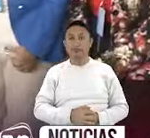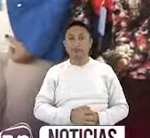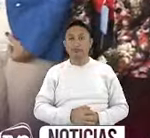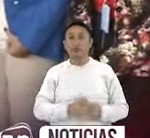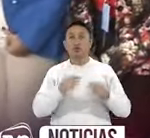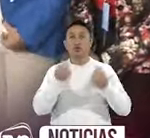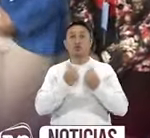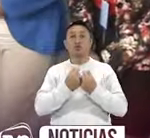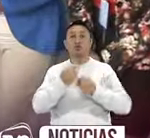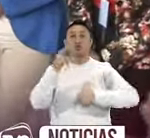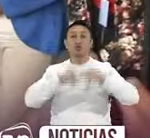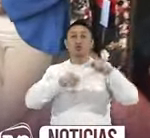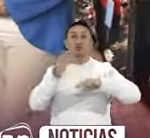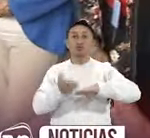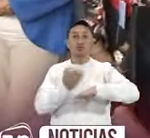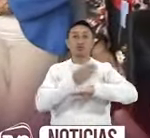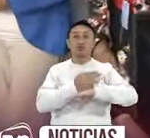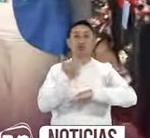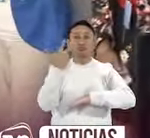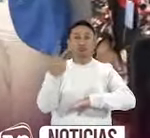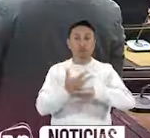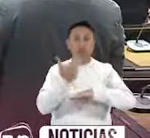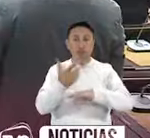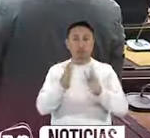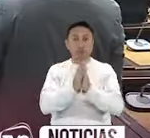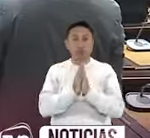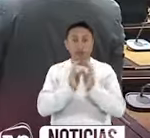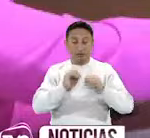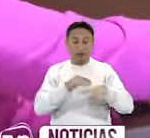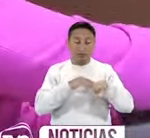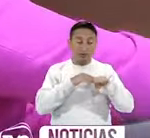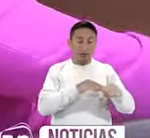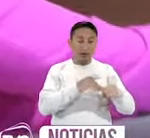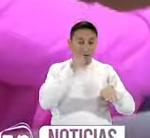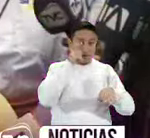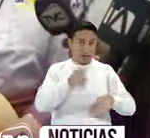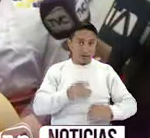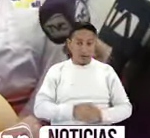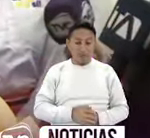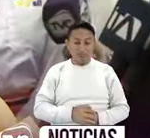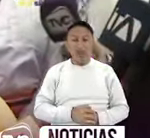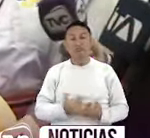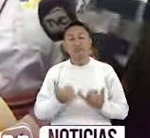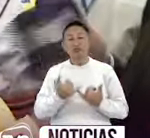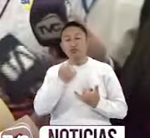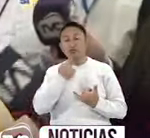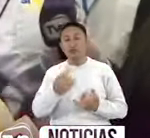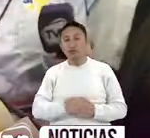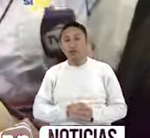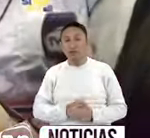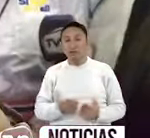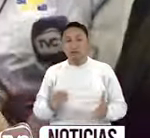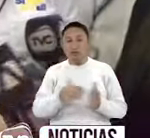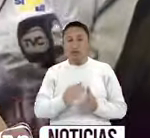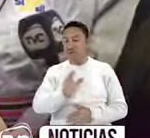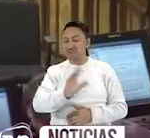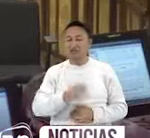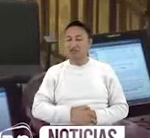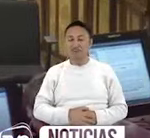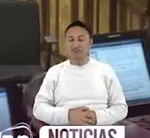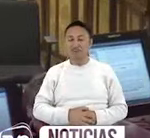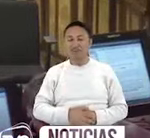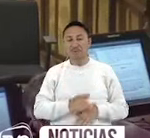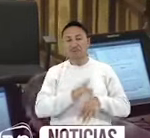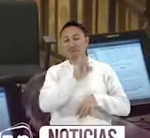en tres oportunidades las mociones de respaldo a la fiscal, anunció que ya no lo intentará más. No obstante, su posición